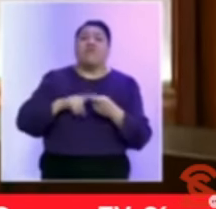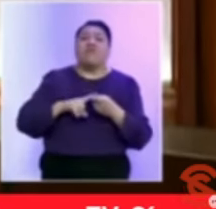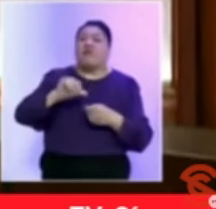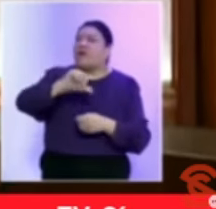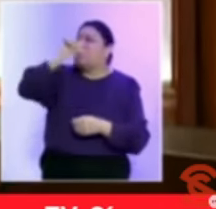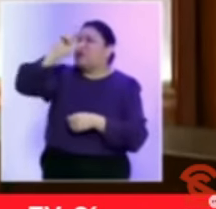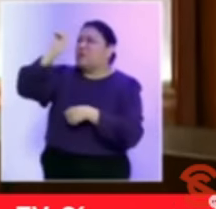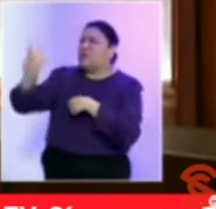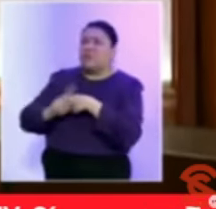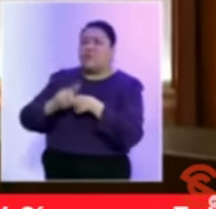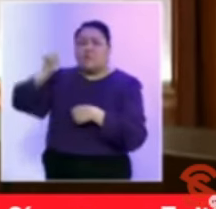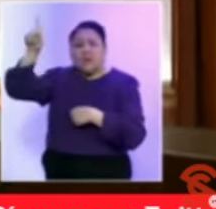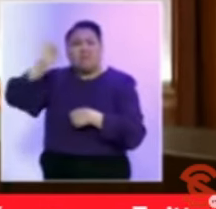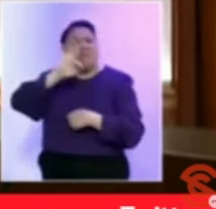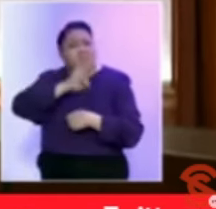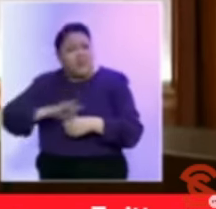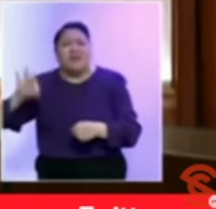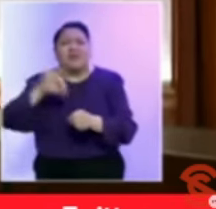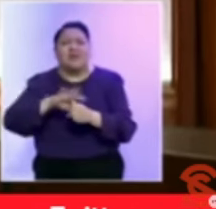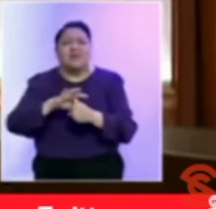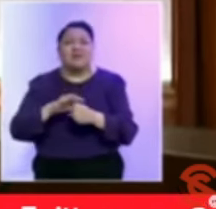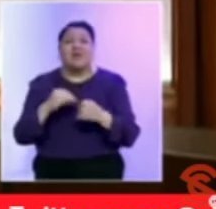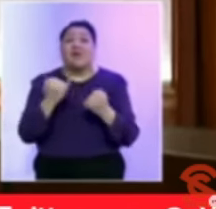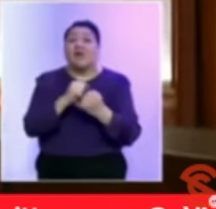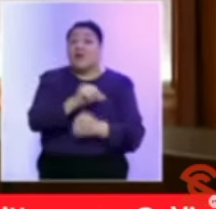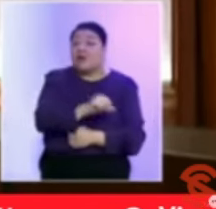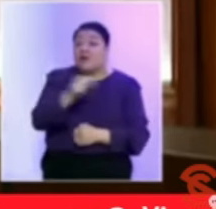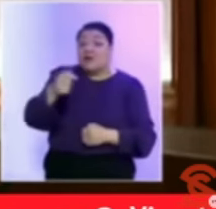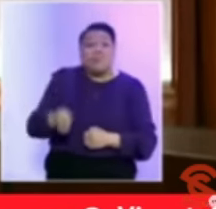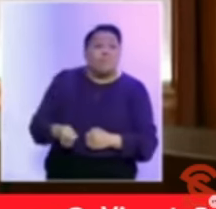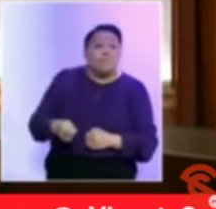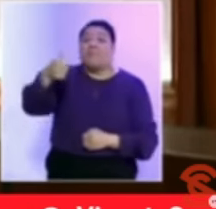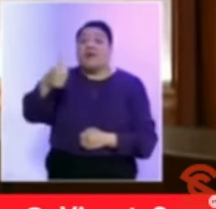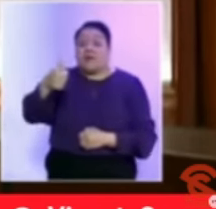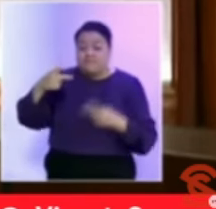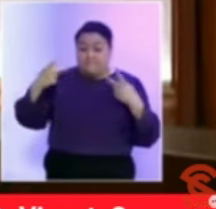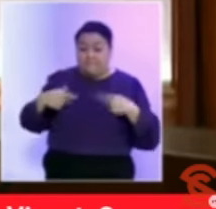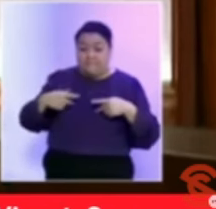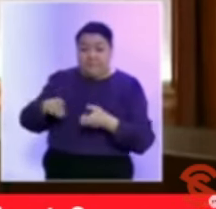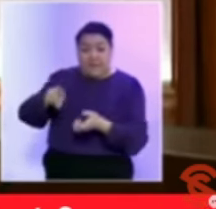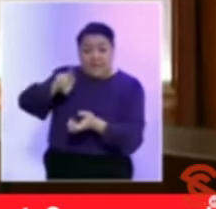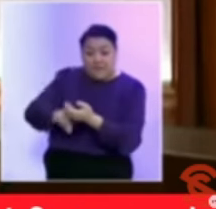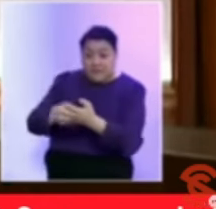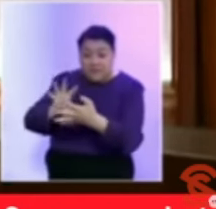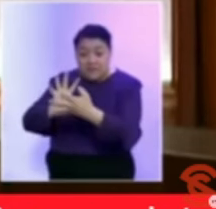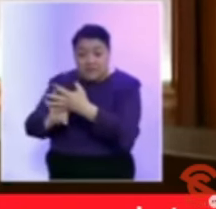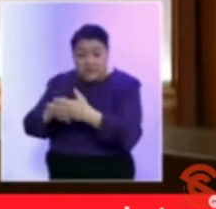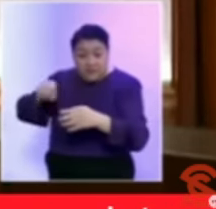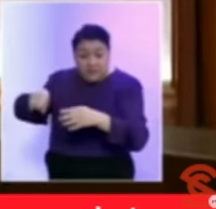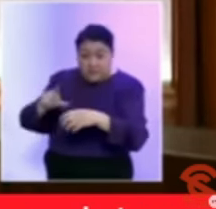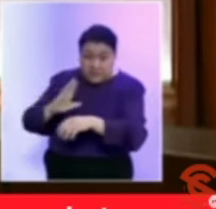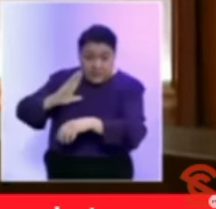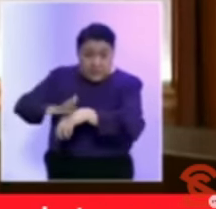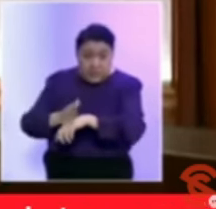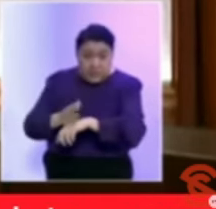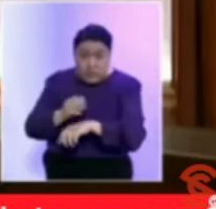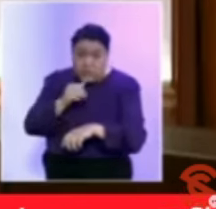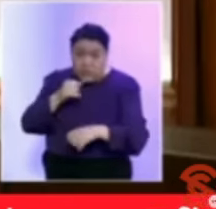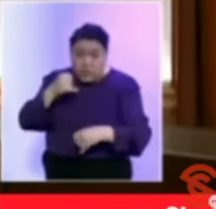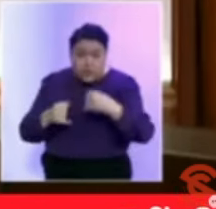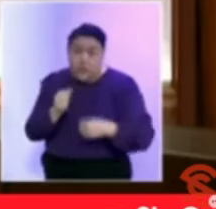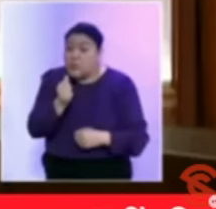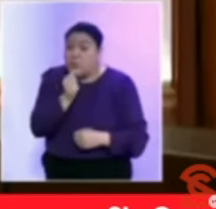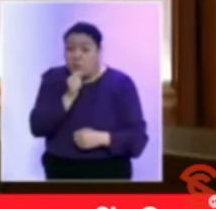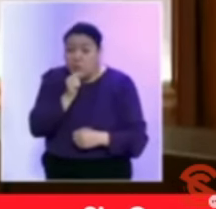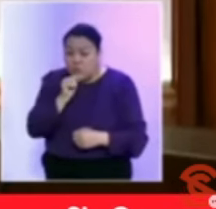Asimismo por primera ocasión las personas en situación de prisión preventiva participaron